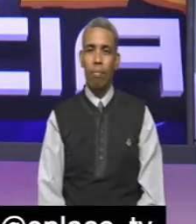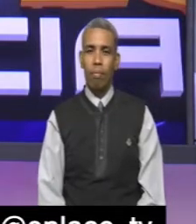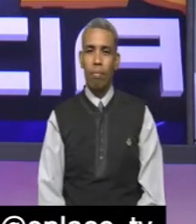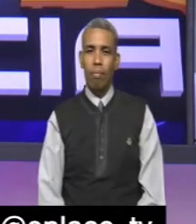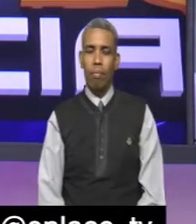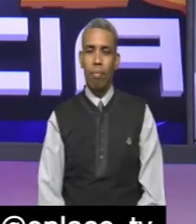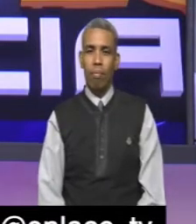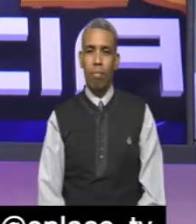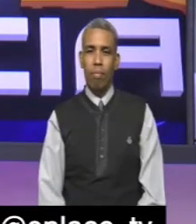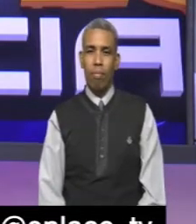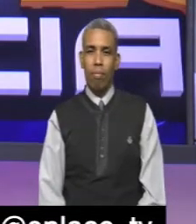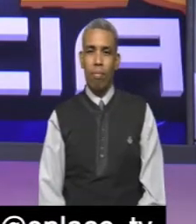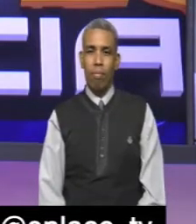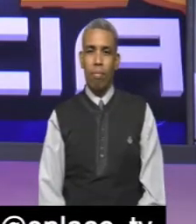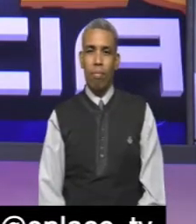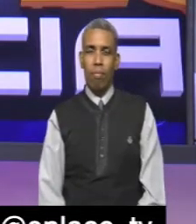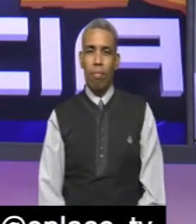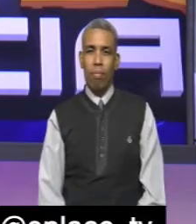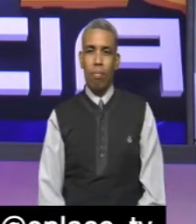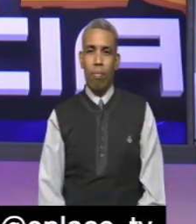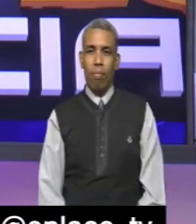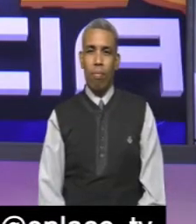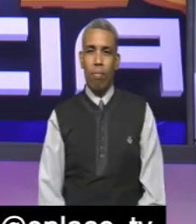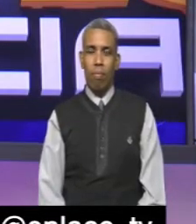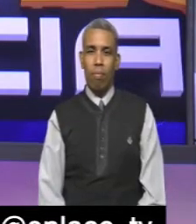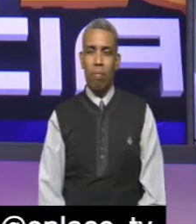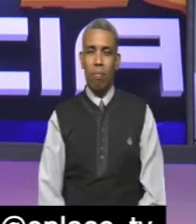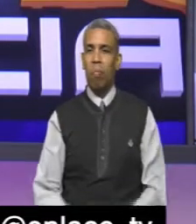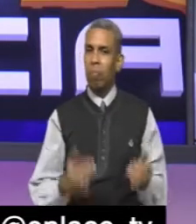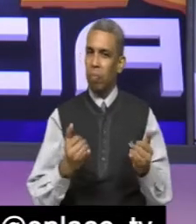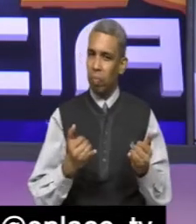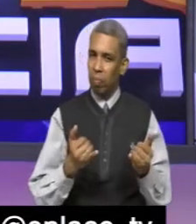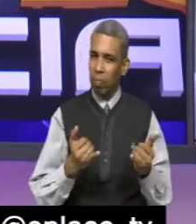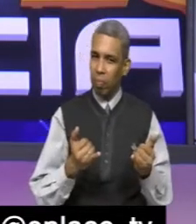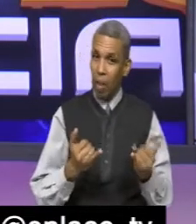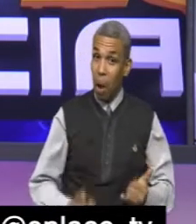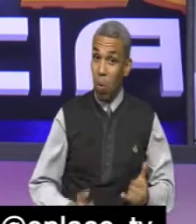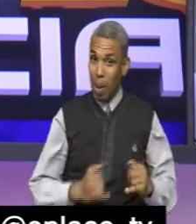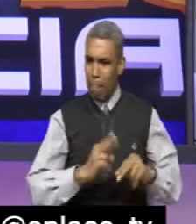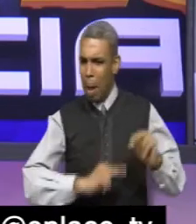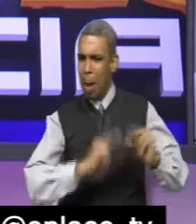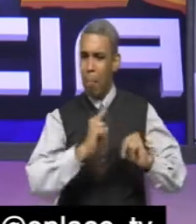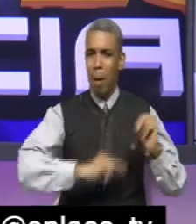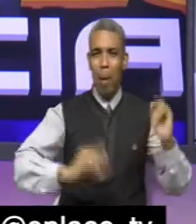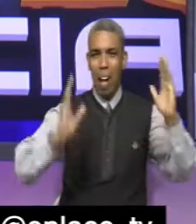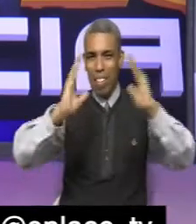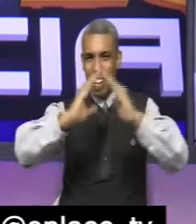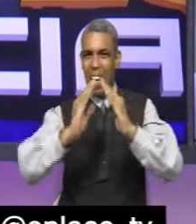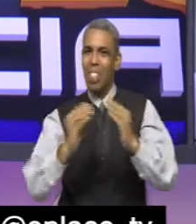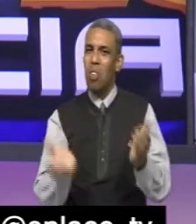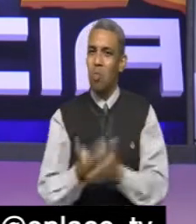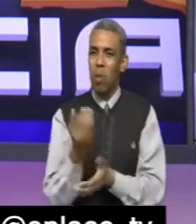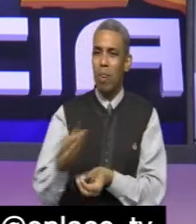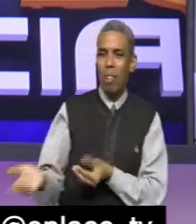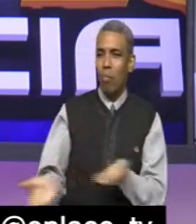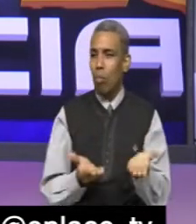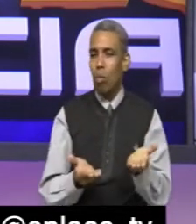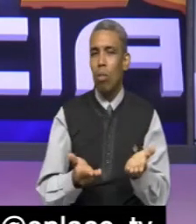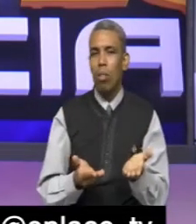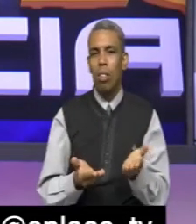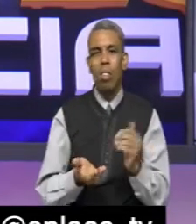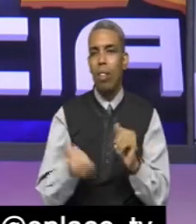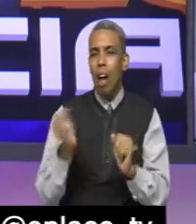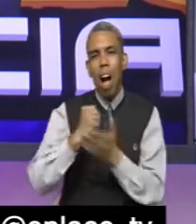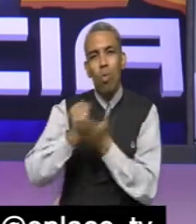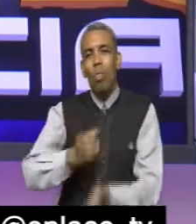Y próximamente serán entregadas 4 viviendas a quienes lo perdieron todo en el voraz incendio registrado hace 2 meses en el barrio 22 de marzo